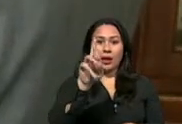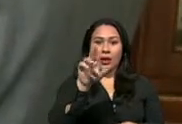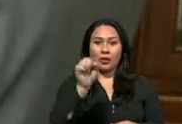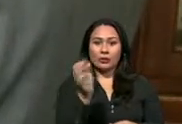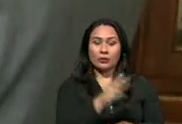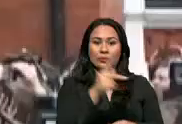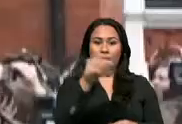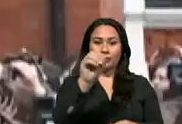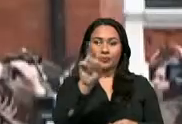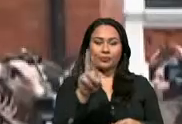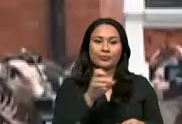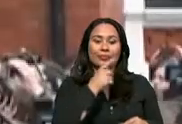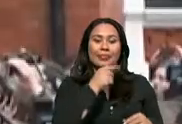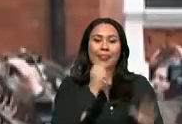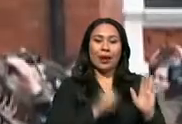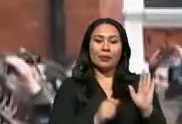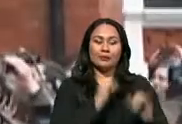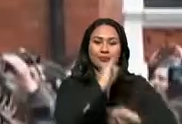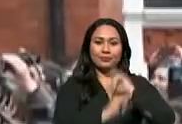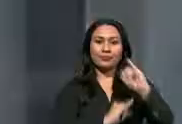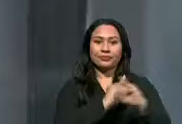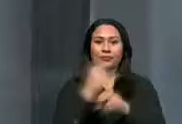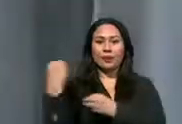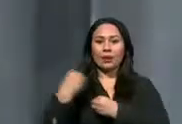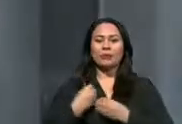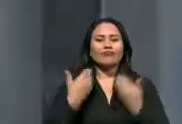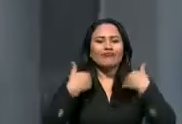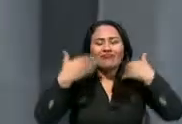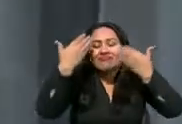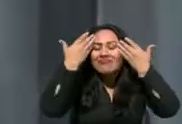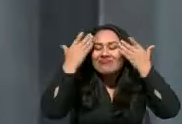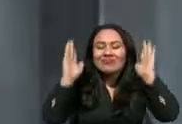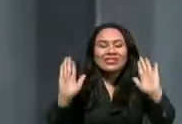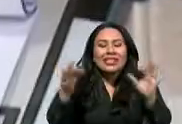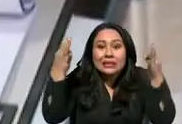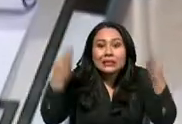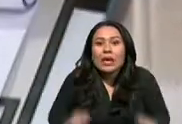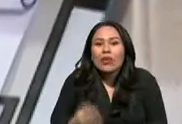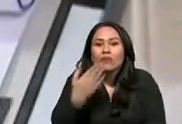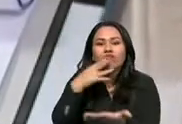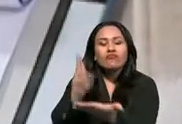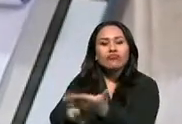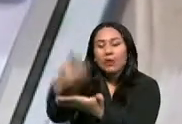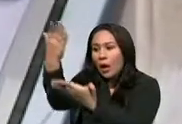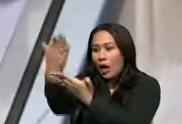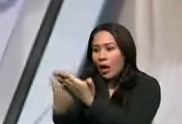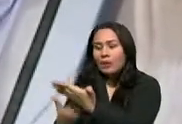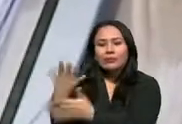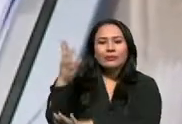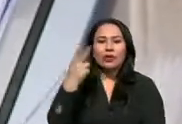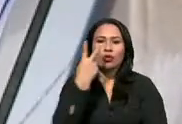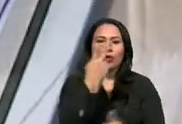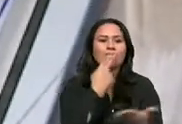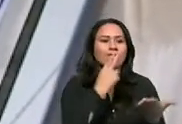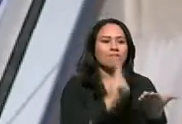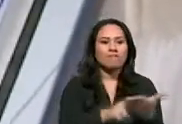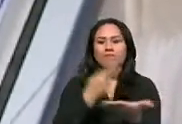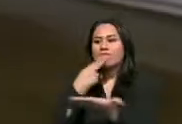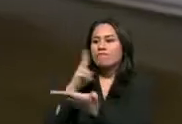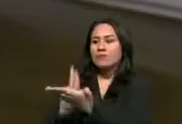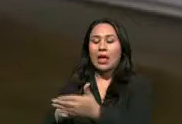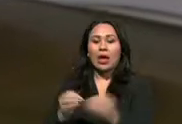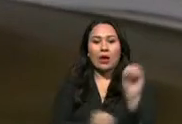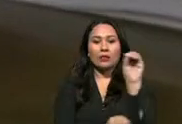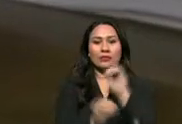legal internacional de Assange. Comenta que no conocen en absoluto nada oficial y que mediante dos cartas enviadas a la Cancillería